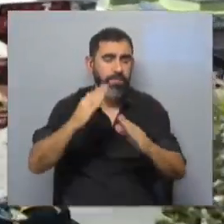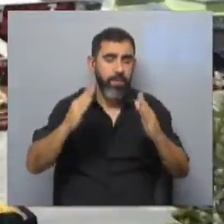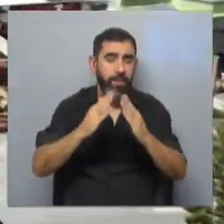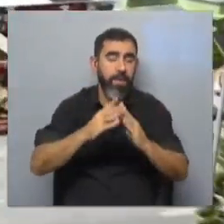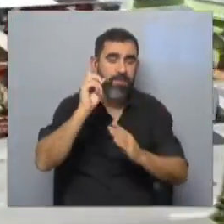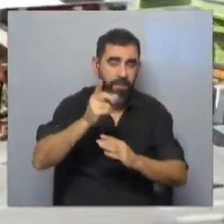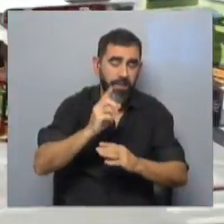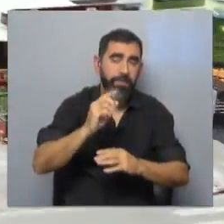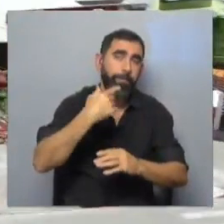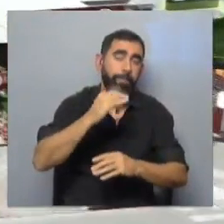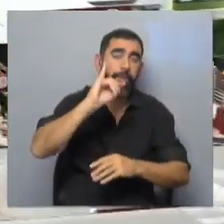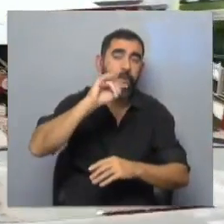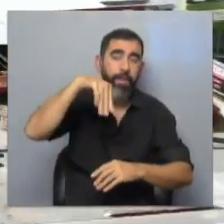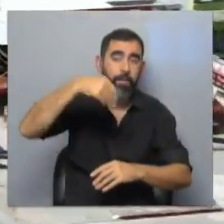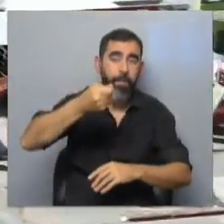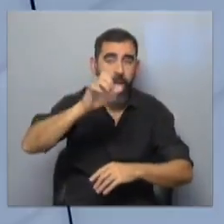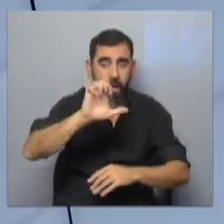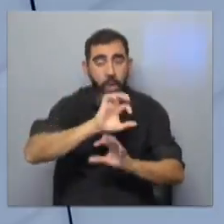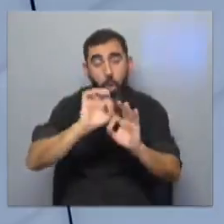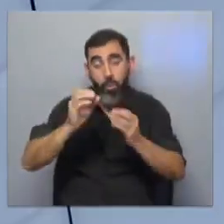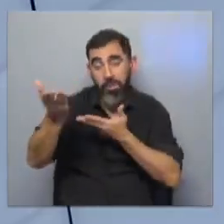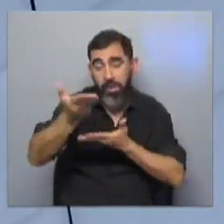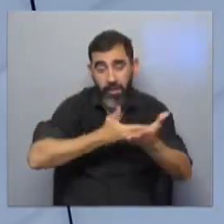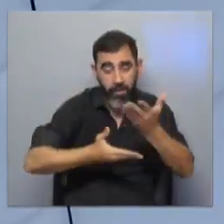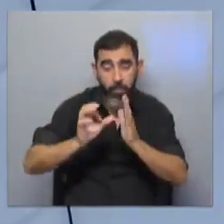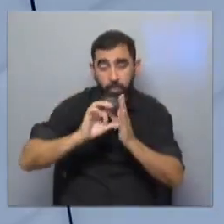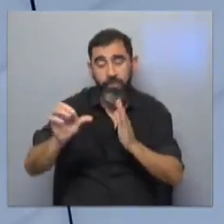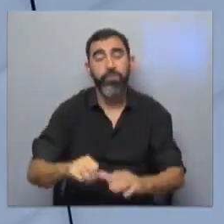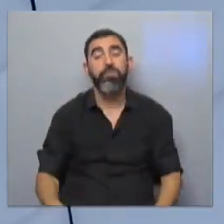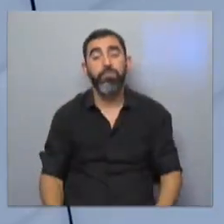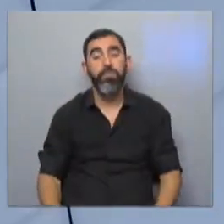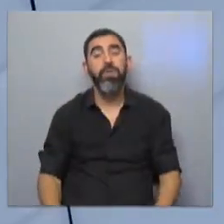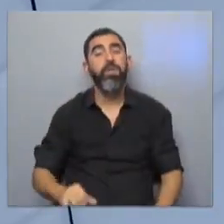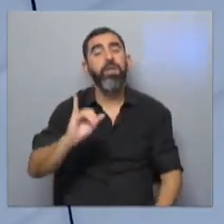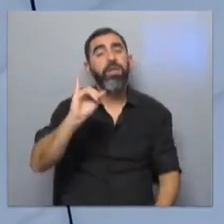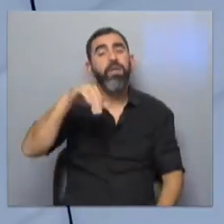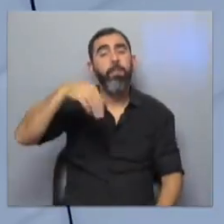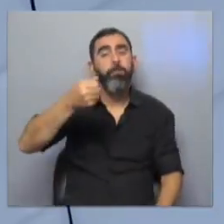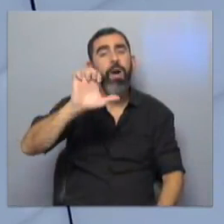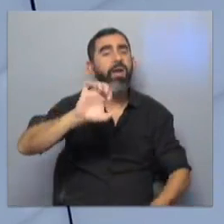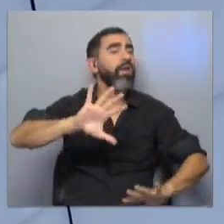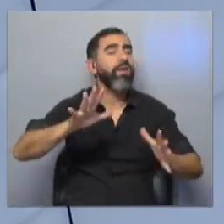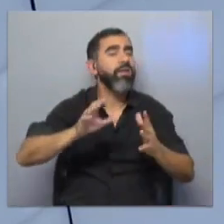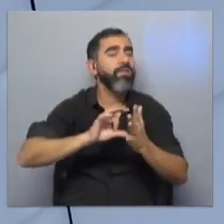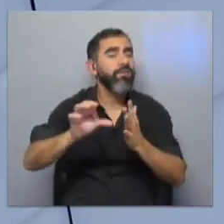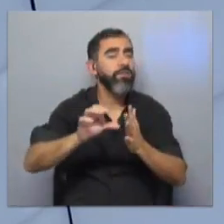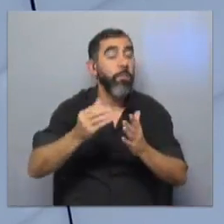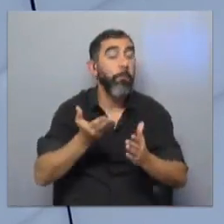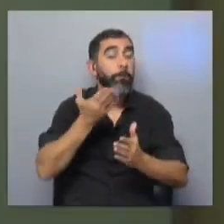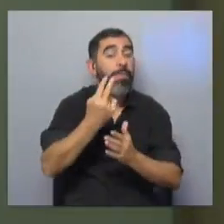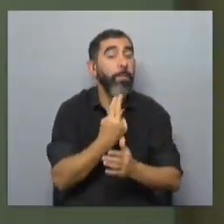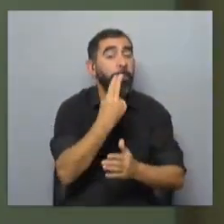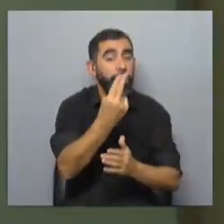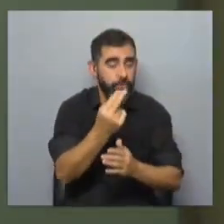en los IMAES, o bueno, por intercambio también de servicios. ¿Y qué va a pasar con los IMAES? el círculo va a pedir la habilitación